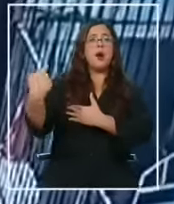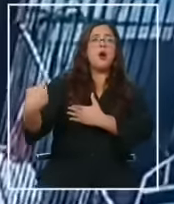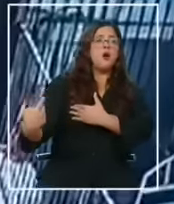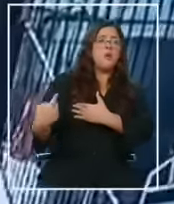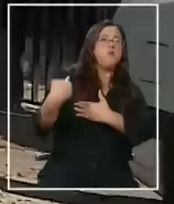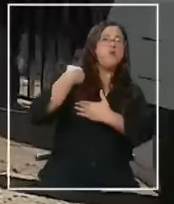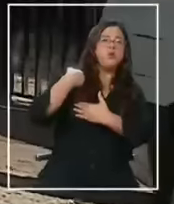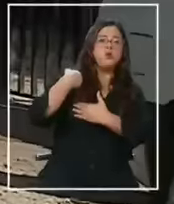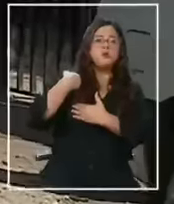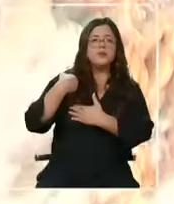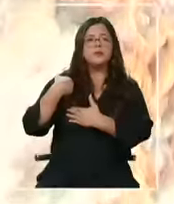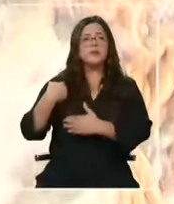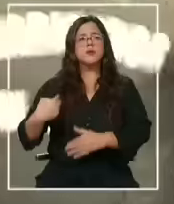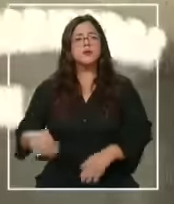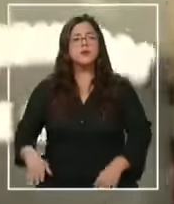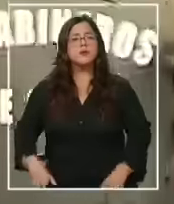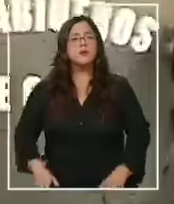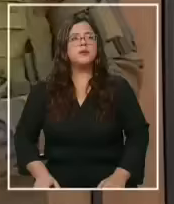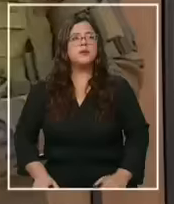chaleco antibalas.